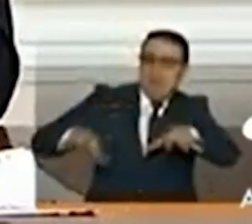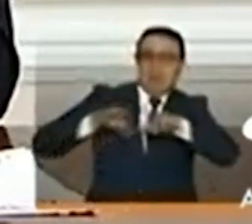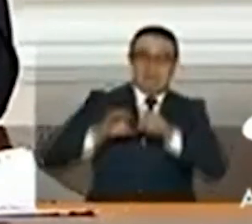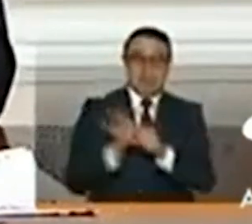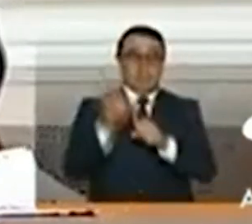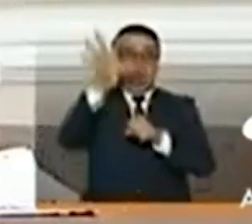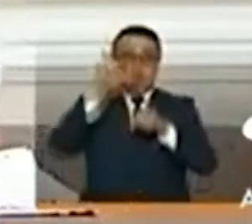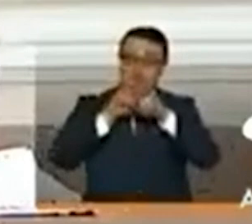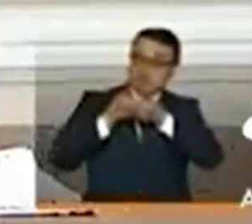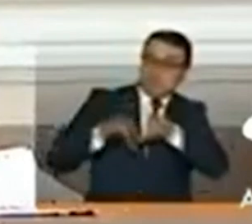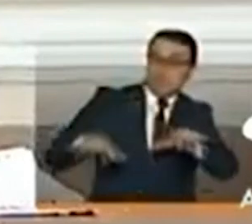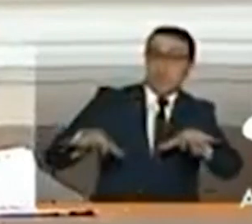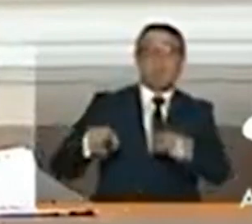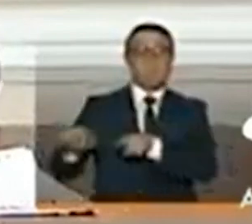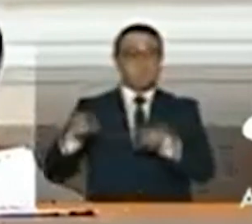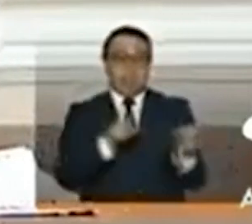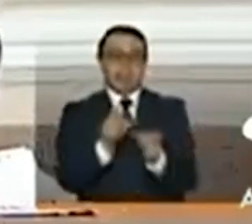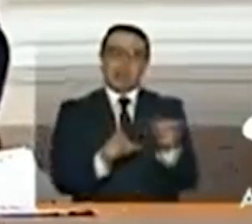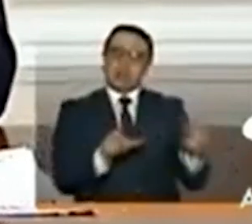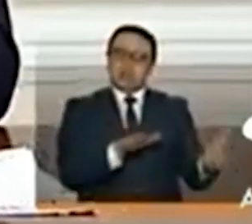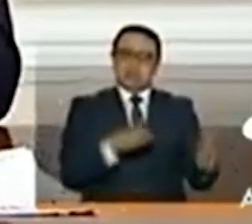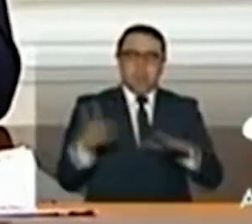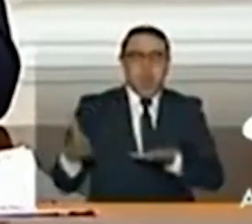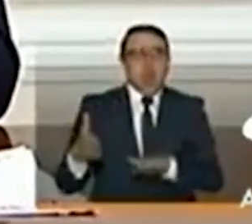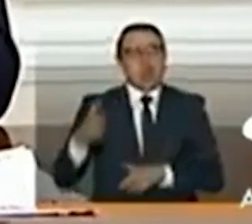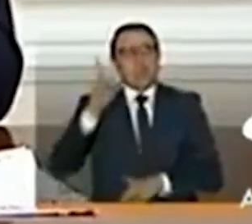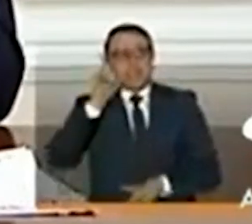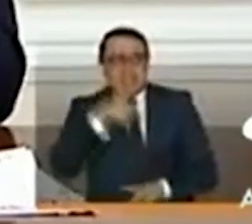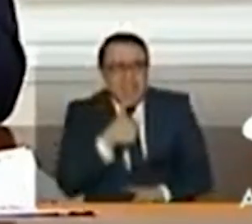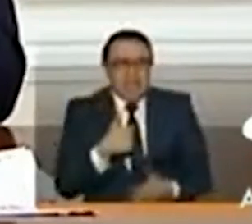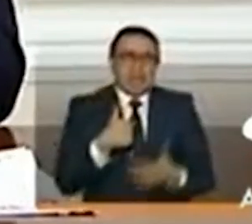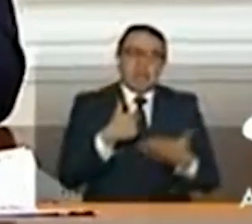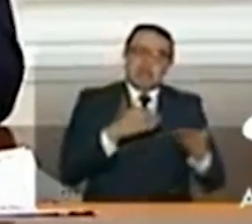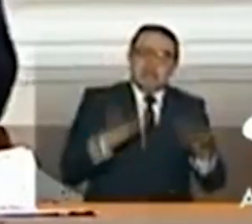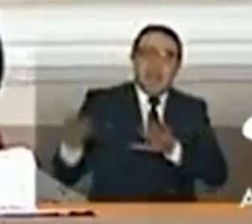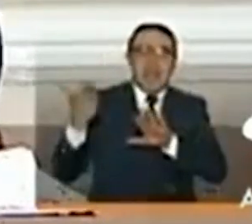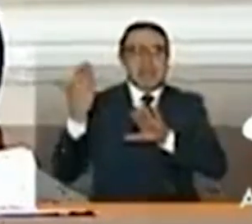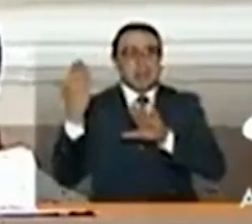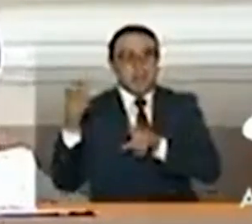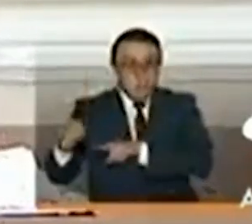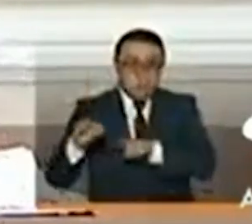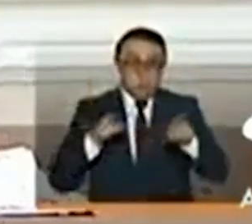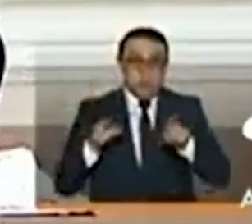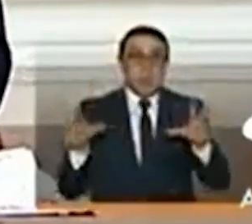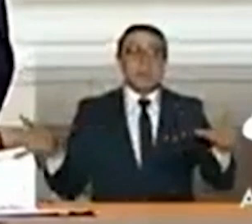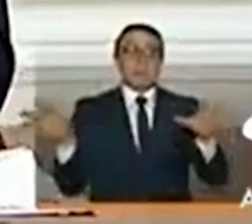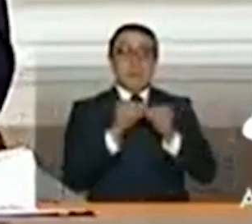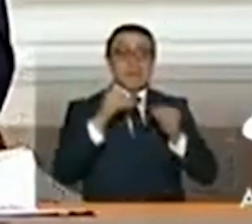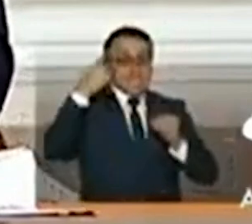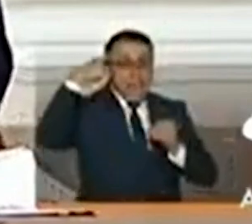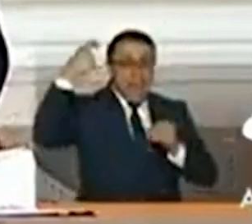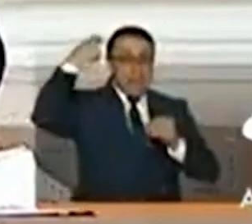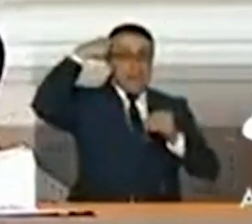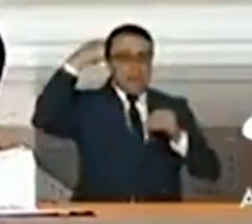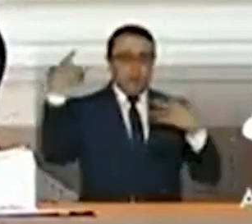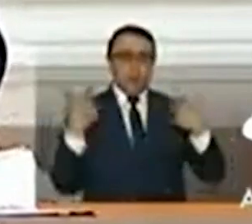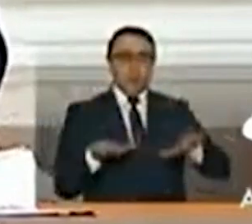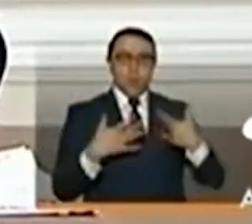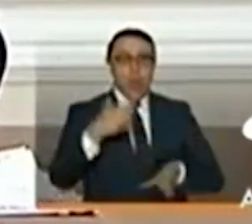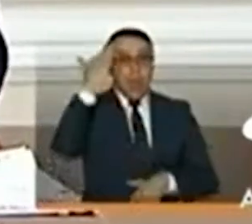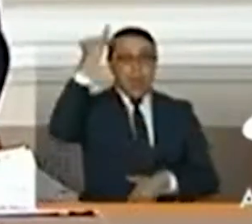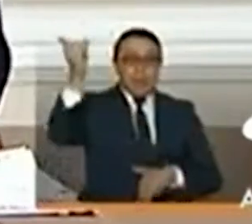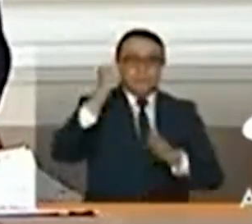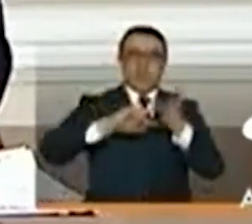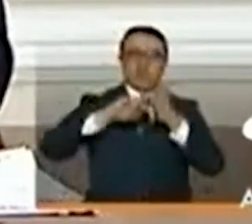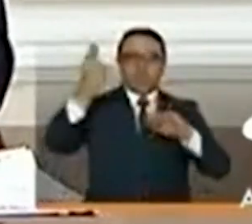Todas ellas han traído tristezas, desolación, devastación, muerte. Pero también han traído muchos retos en lo académico, en